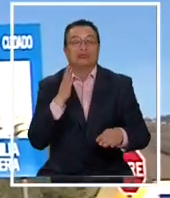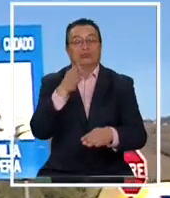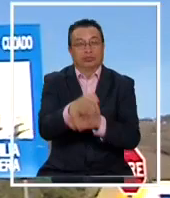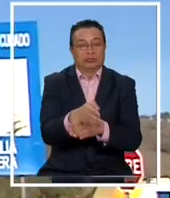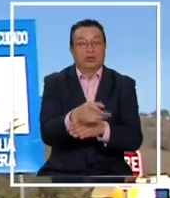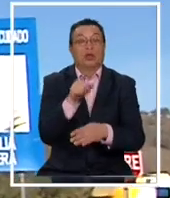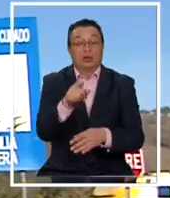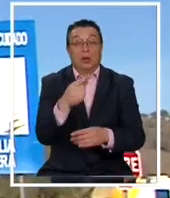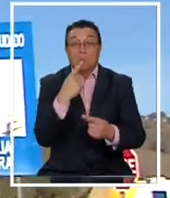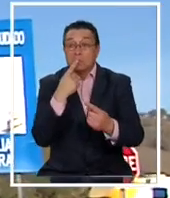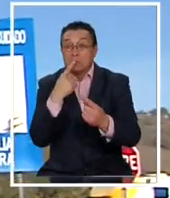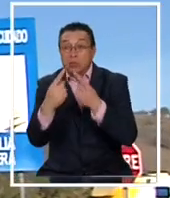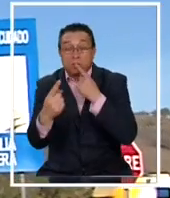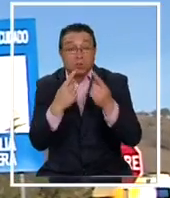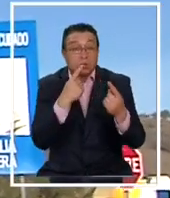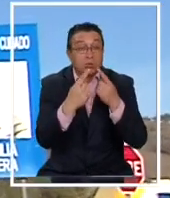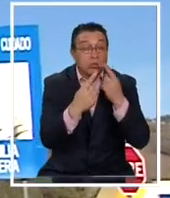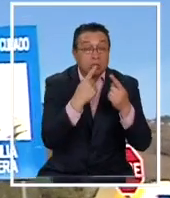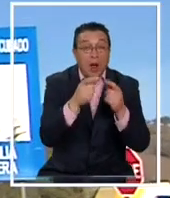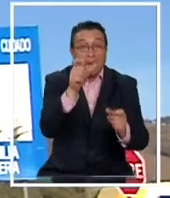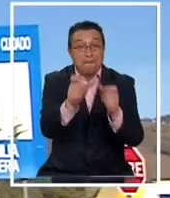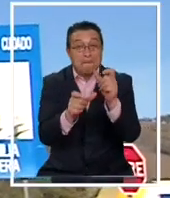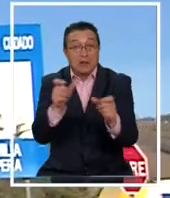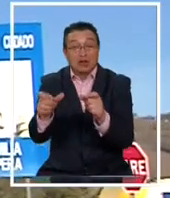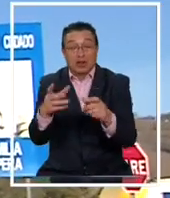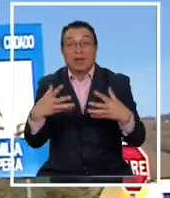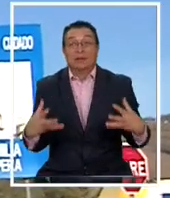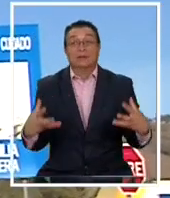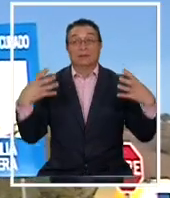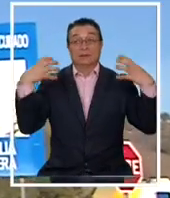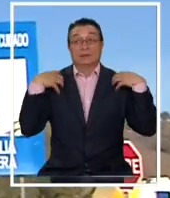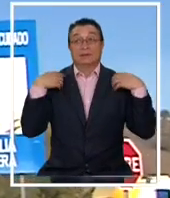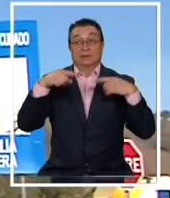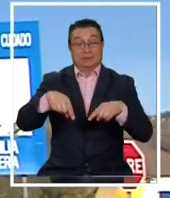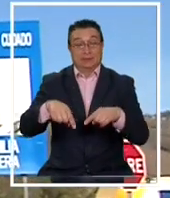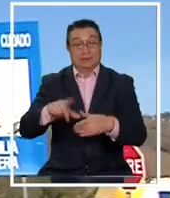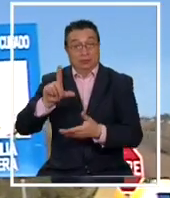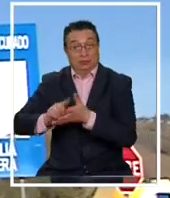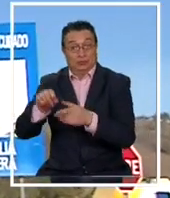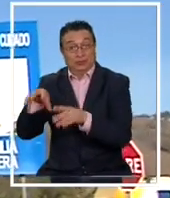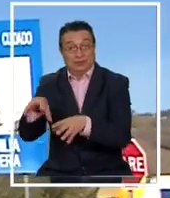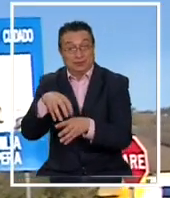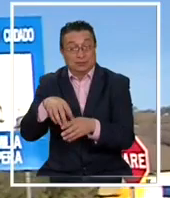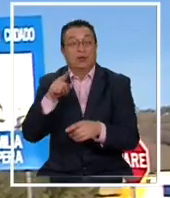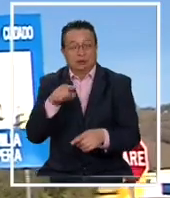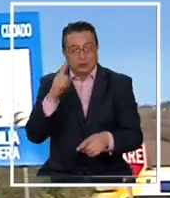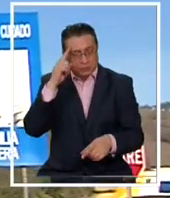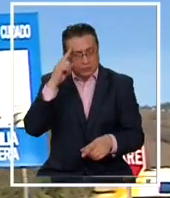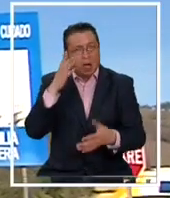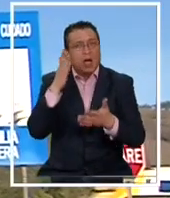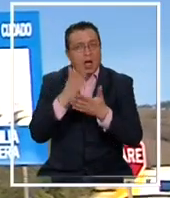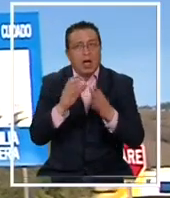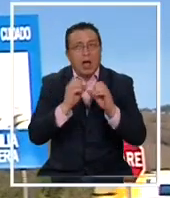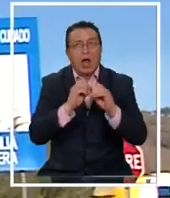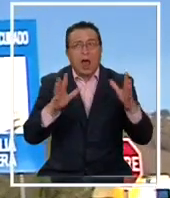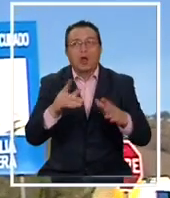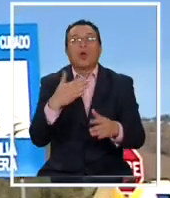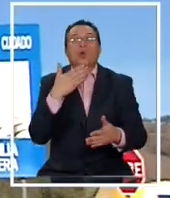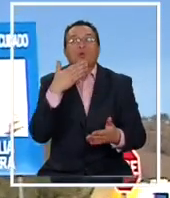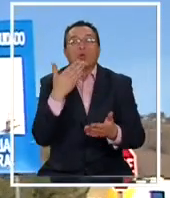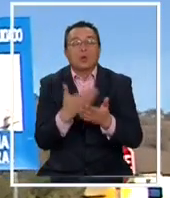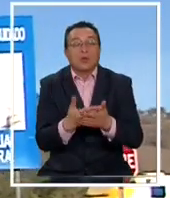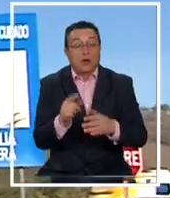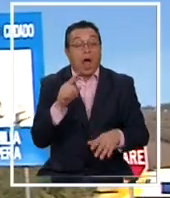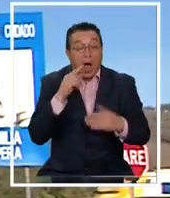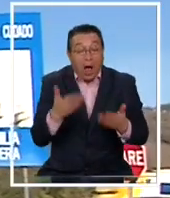entrevistó a las personas que estaban a cargo de este sector y se logró establecer que al momento hay